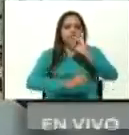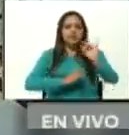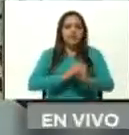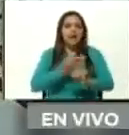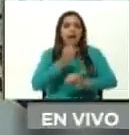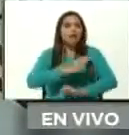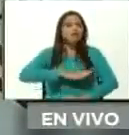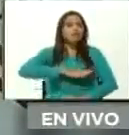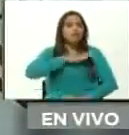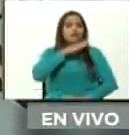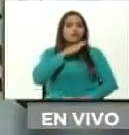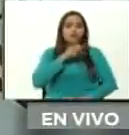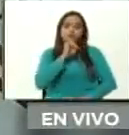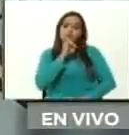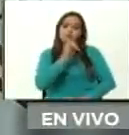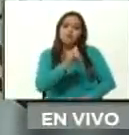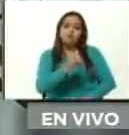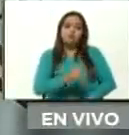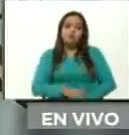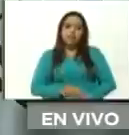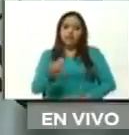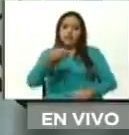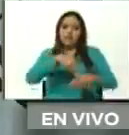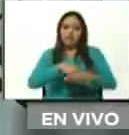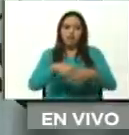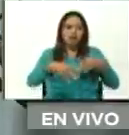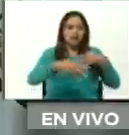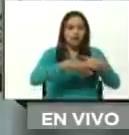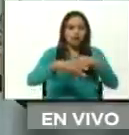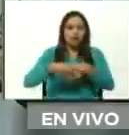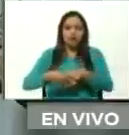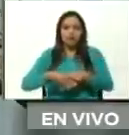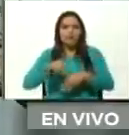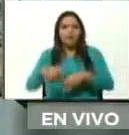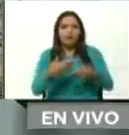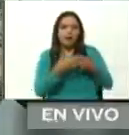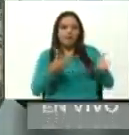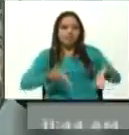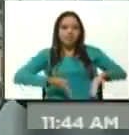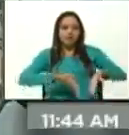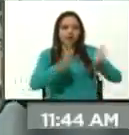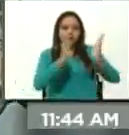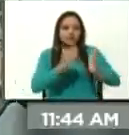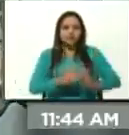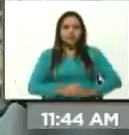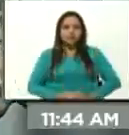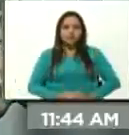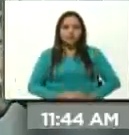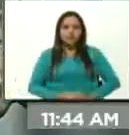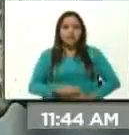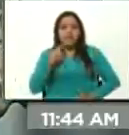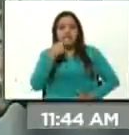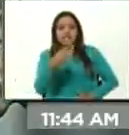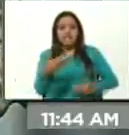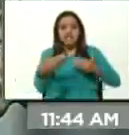algún momento las redes sociales para abrir el camino de la estigmatización,